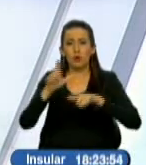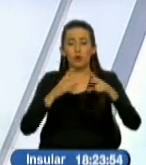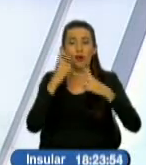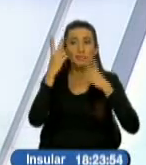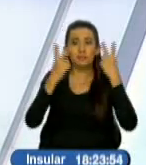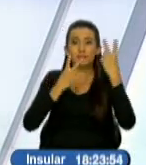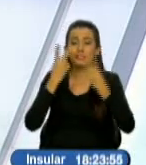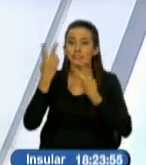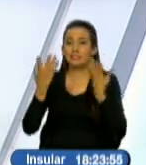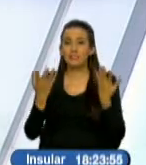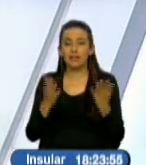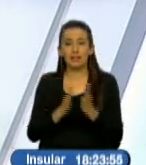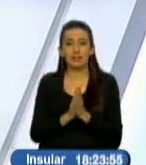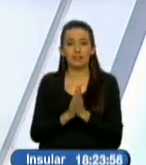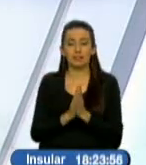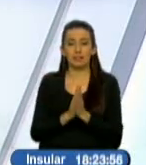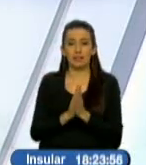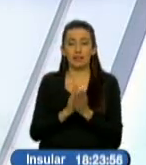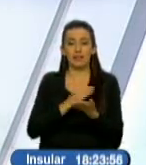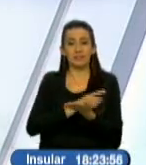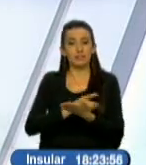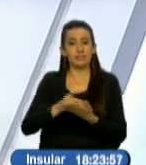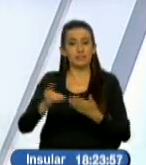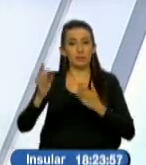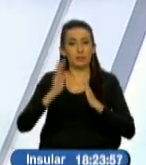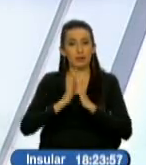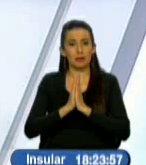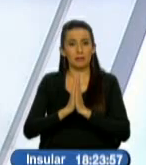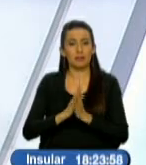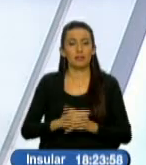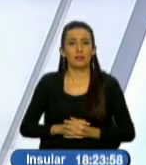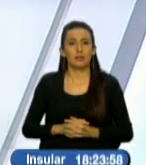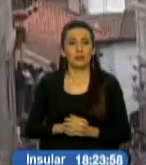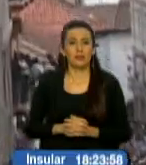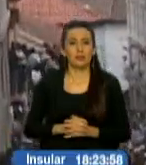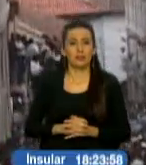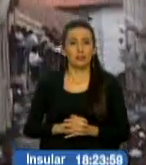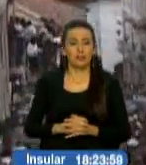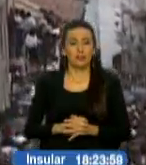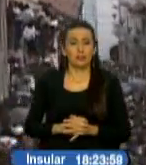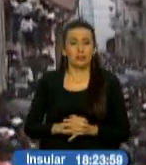visitar, en esta ocasión por la Semana Santa o Semana Mayor.